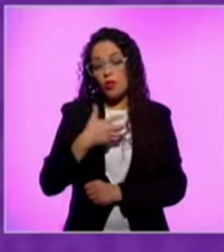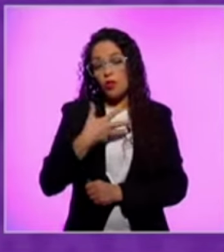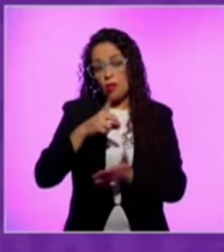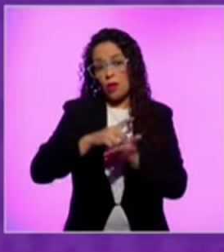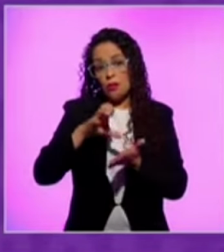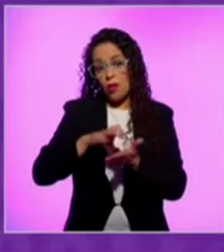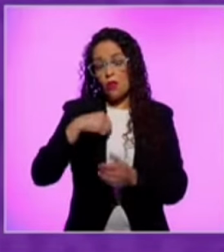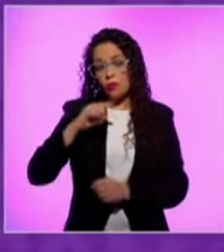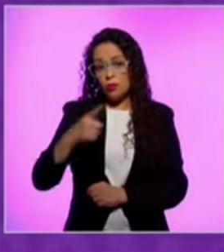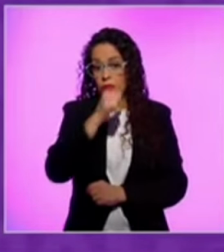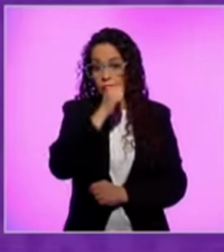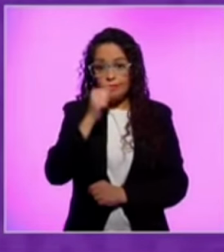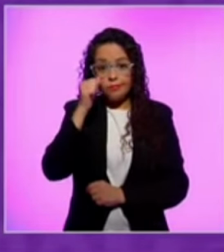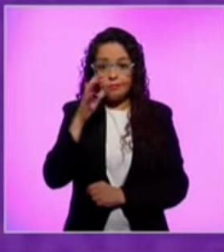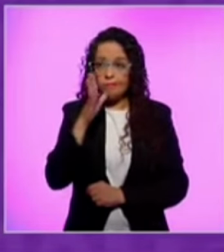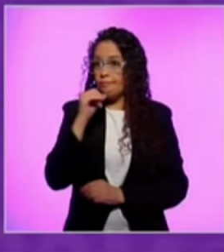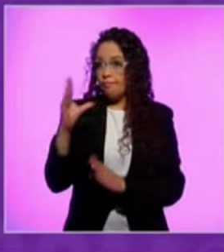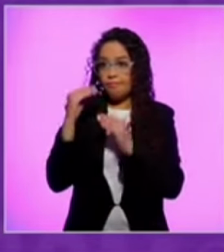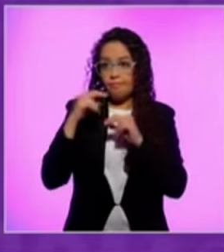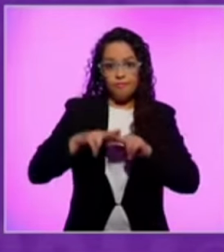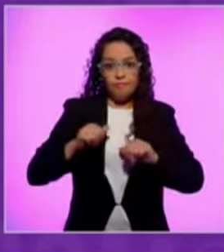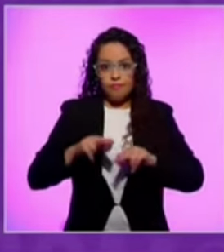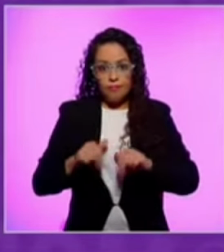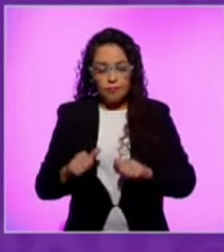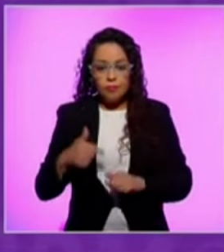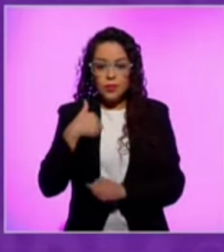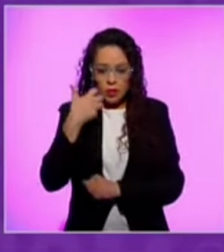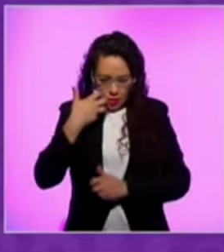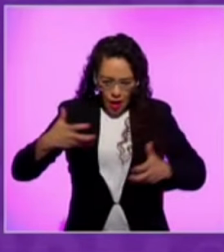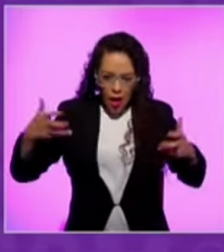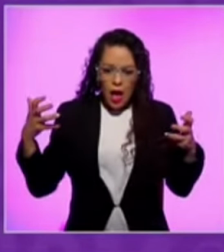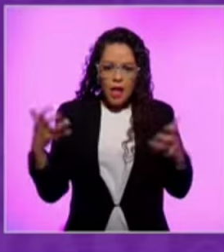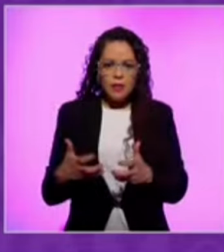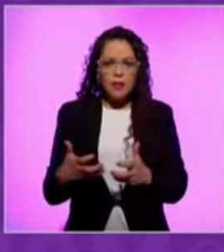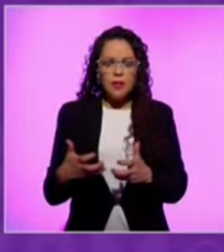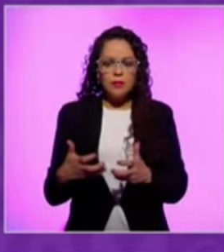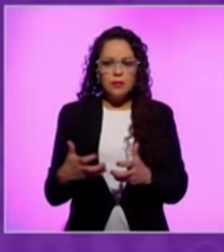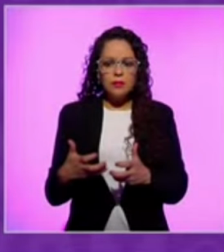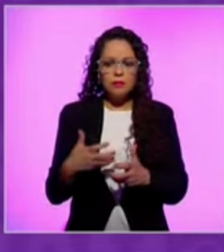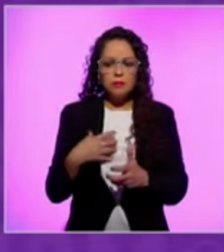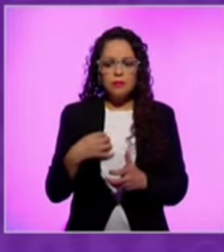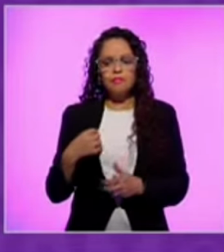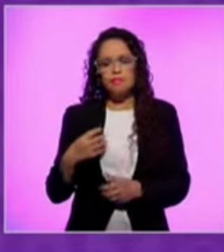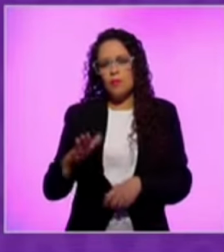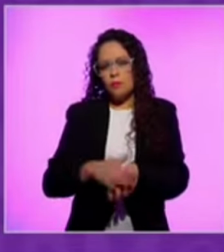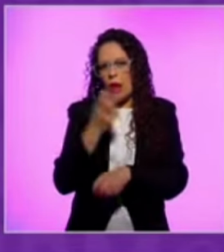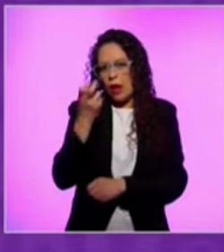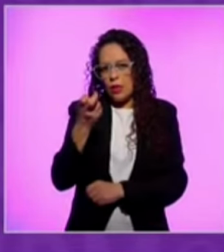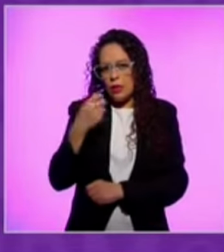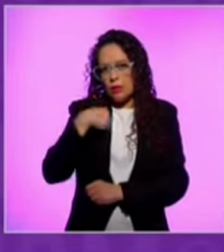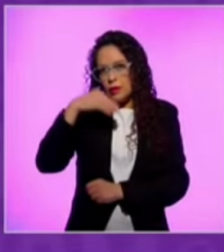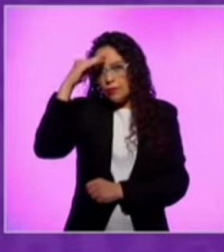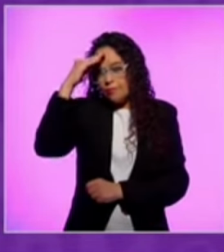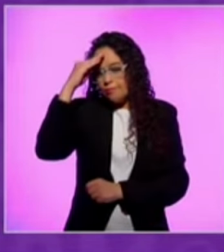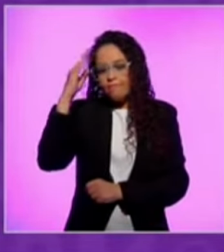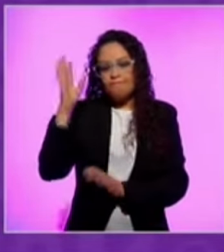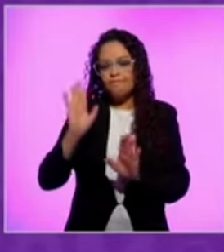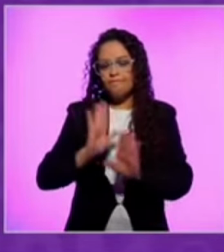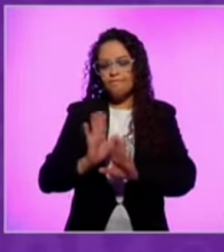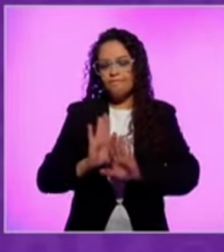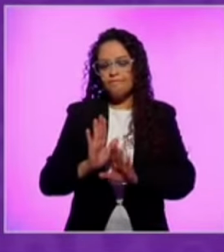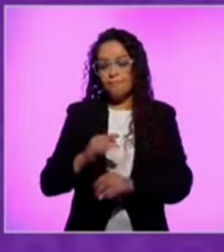y pues que nadie le podía dar clases, entonces pues que ella quería hacerlo y en mi caso pues más bien fue como decirle no voy a